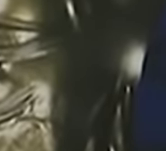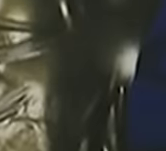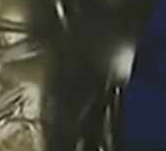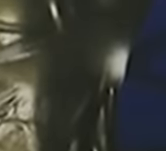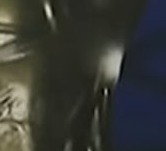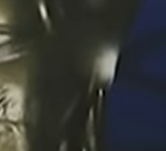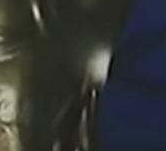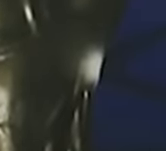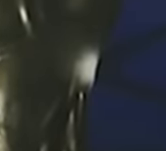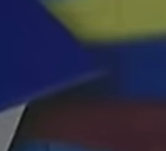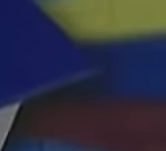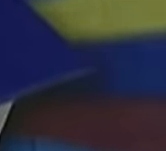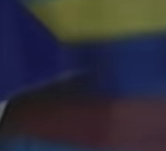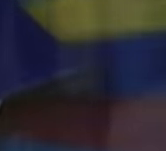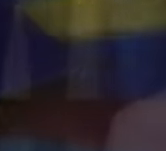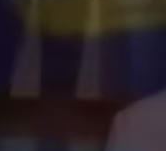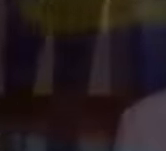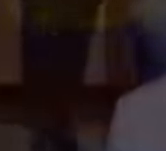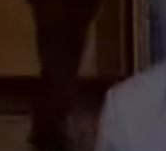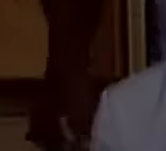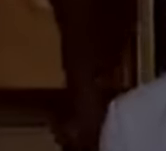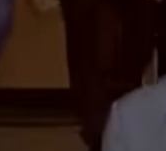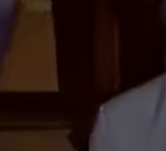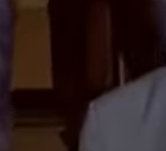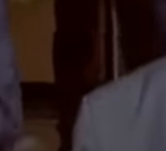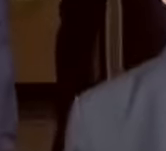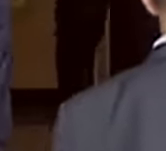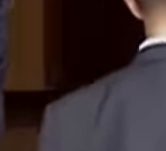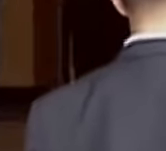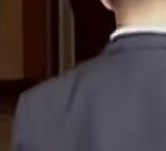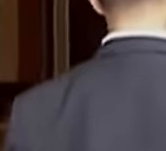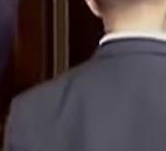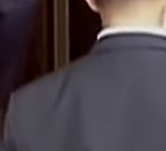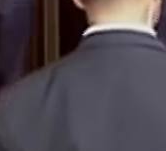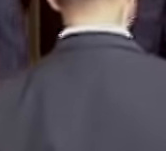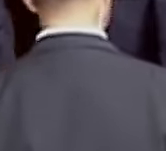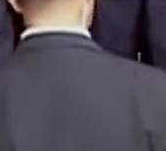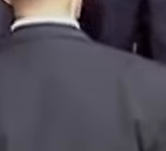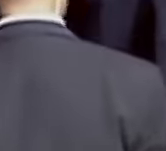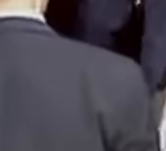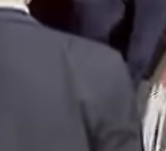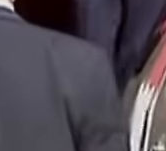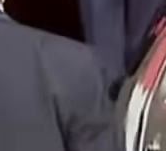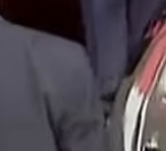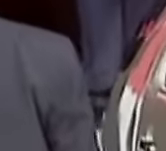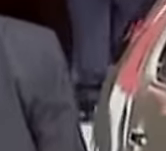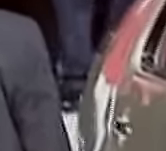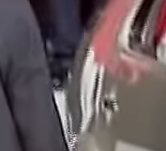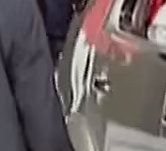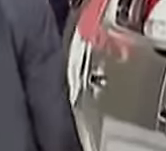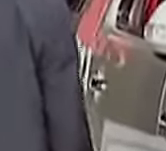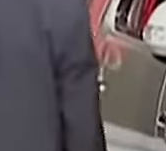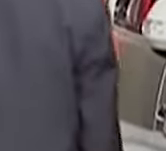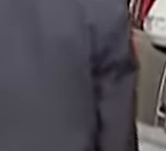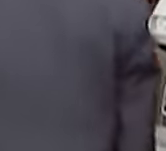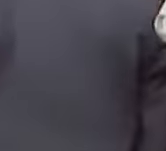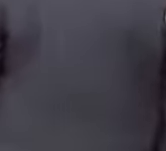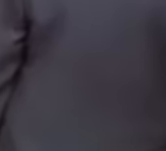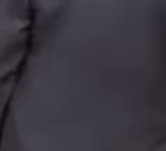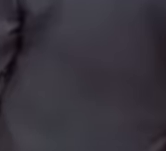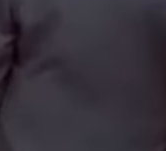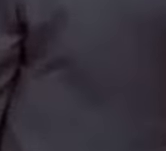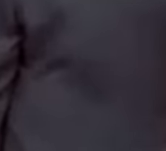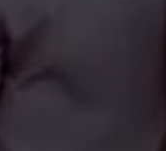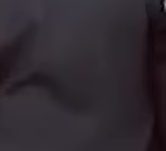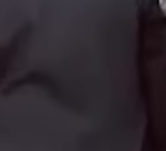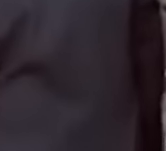comparecencia del jefe de Estado venezolano Nicolás Maduro Moros, que ya se dirige para saludar a ese pueblo que lo ha acompañado y que lo ha esperado durante